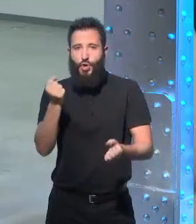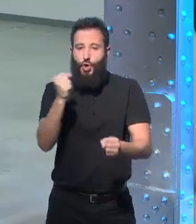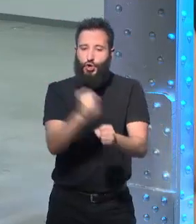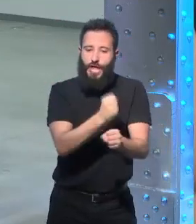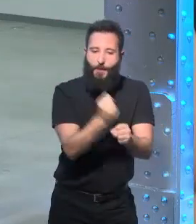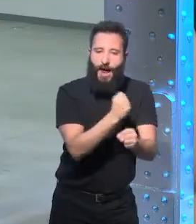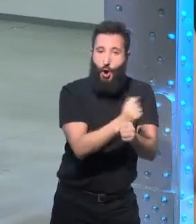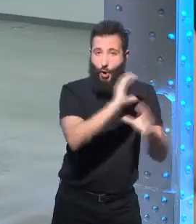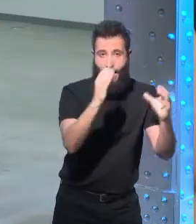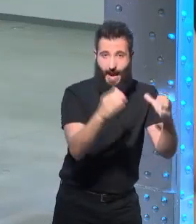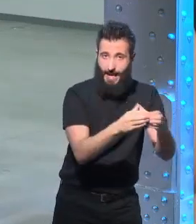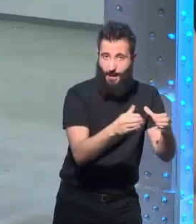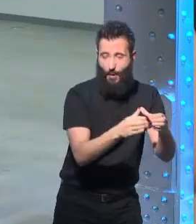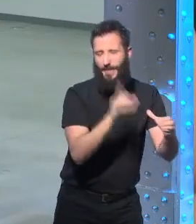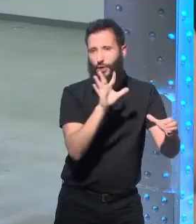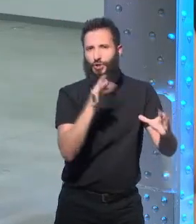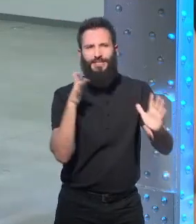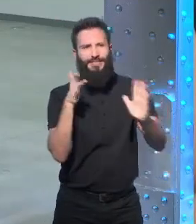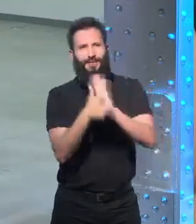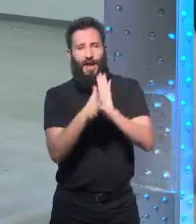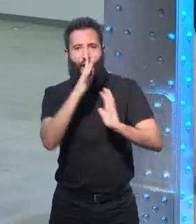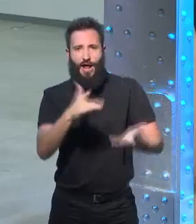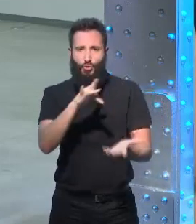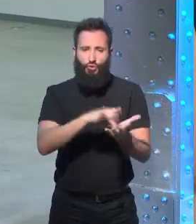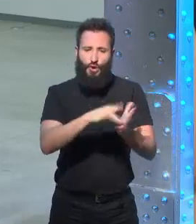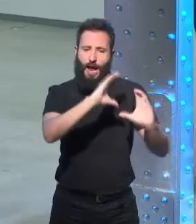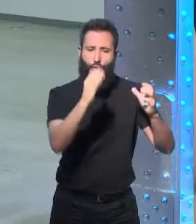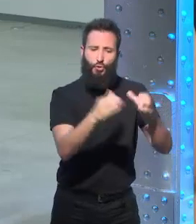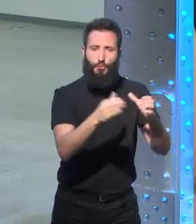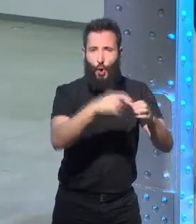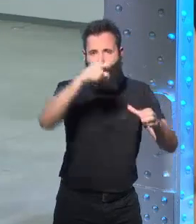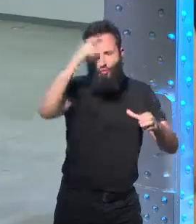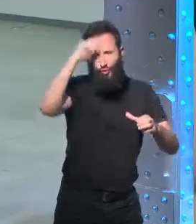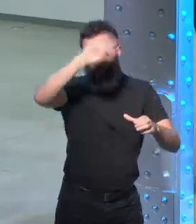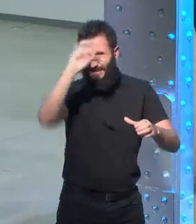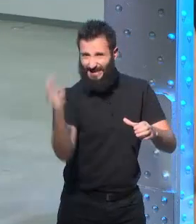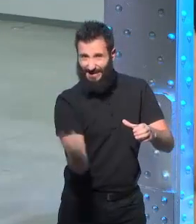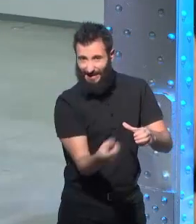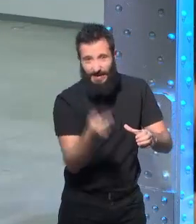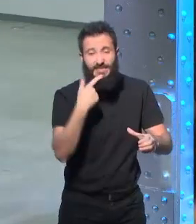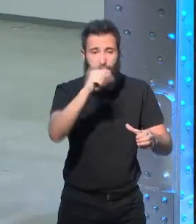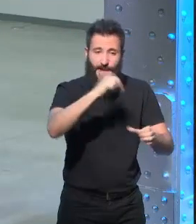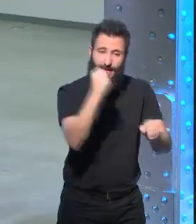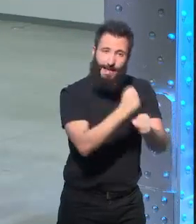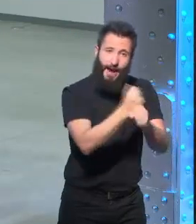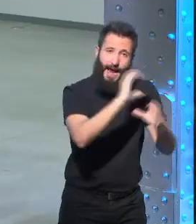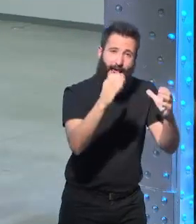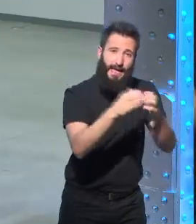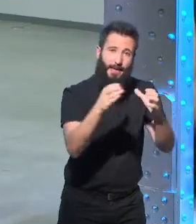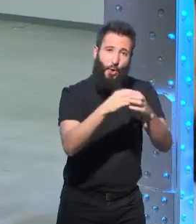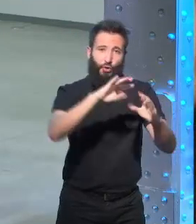Trabajar en equipo, pero trabajar en equipo, los equipos ahora son multiculturales, y también trabajar en equipos